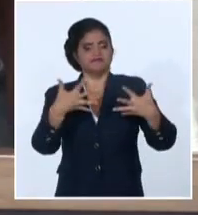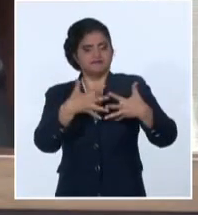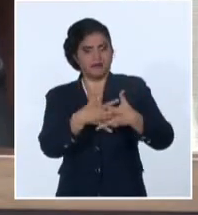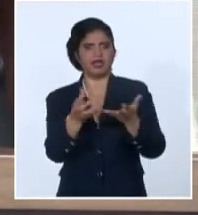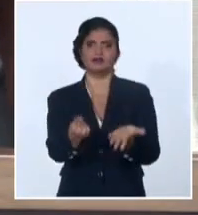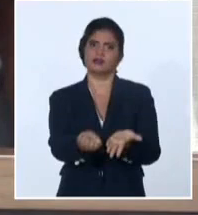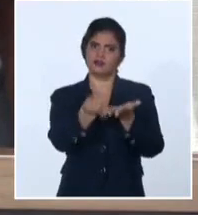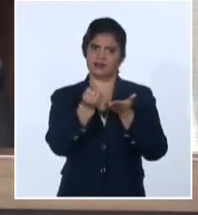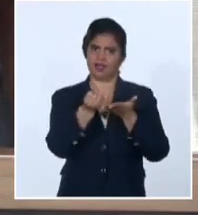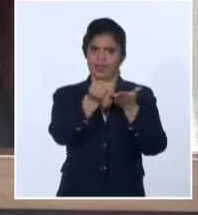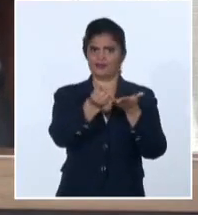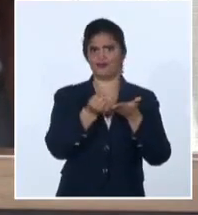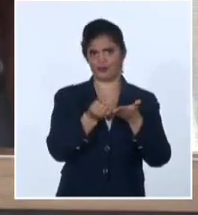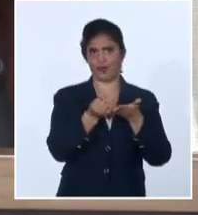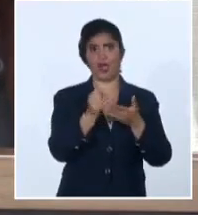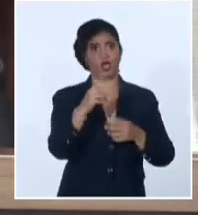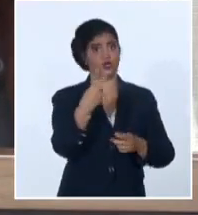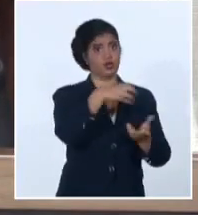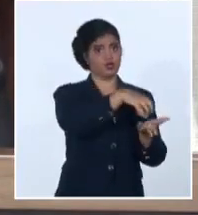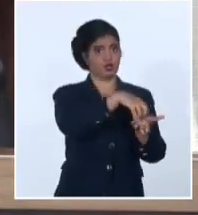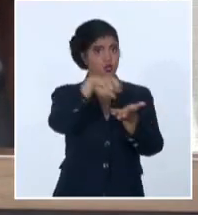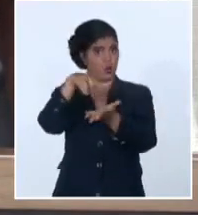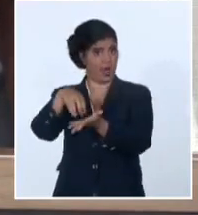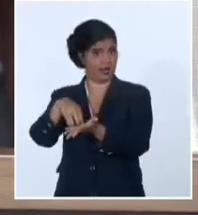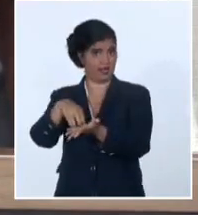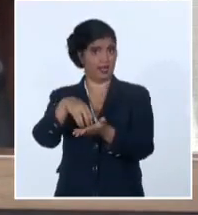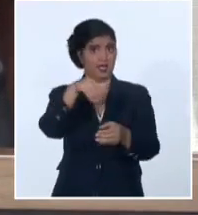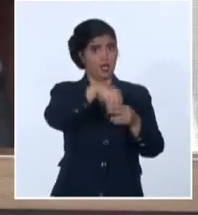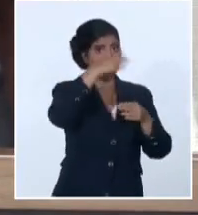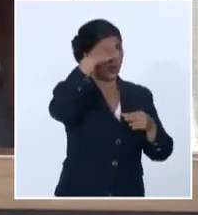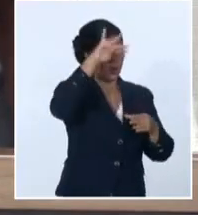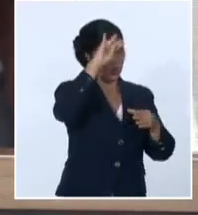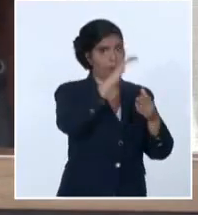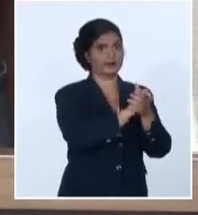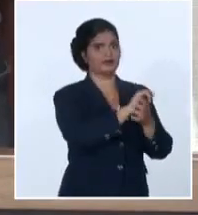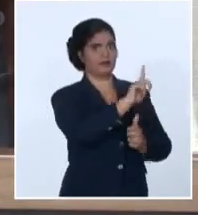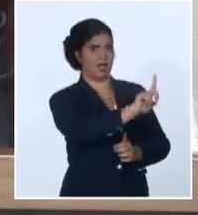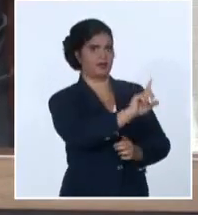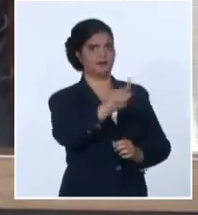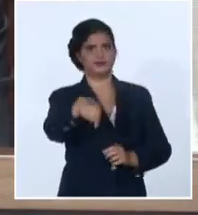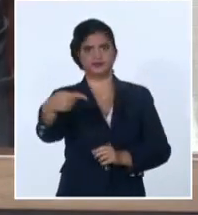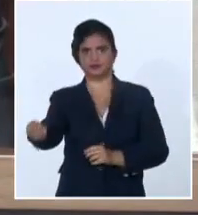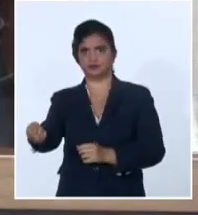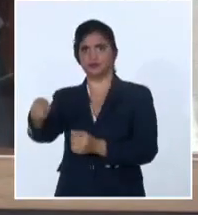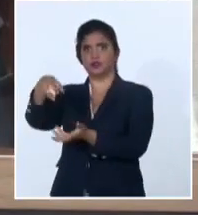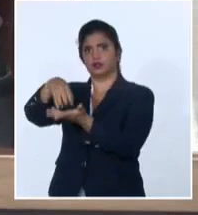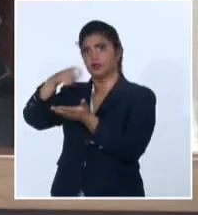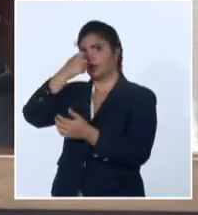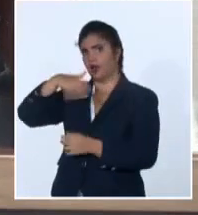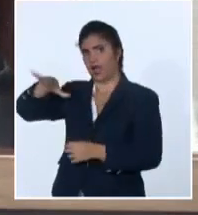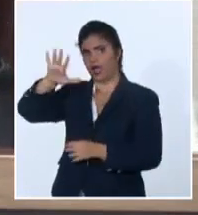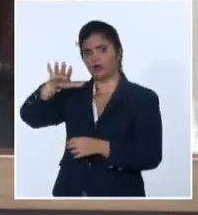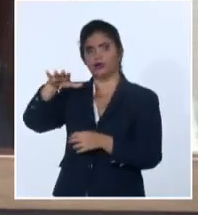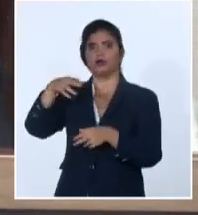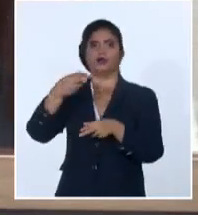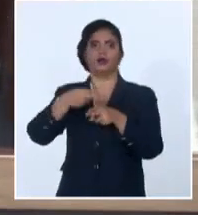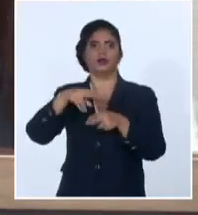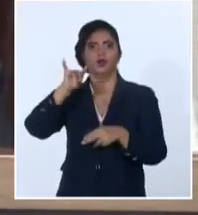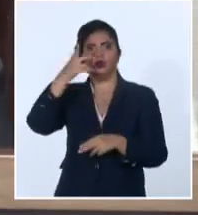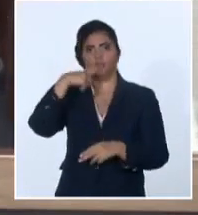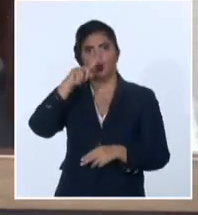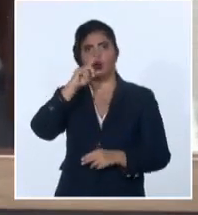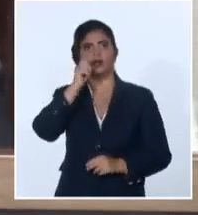Zona Especial de Desarrollo de Mariel y la Zona Económica Especial Luanda-Bengo. Aprovecho